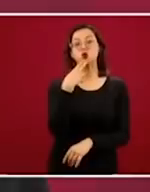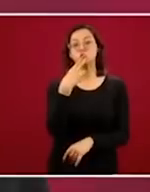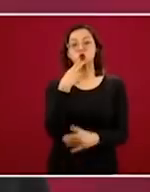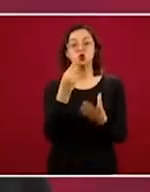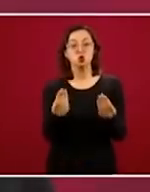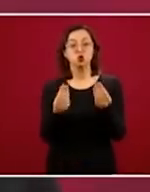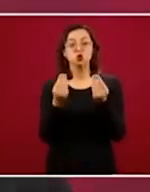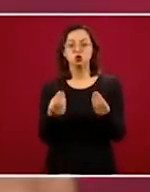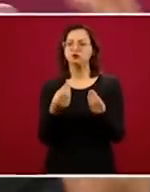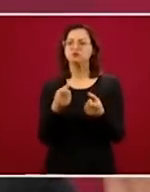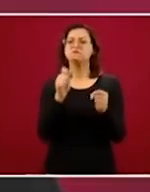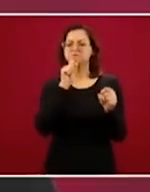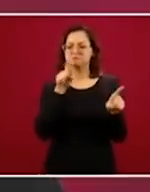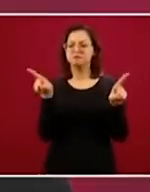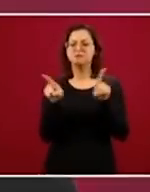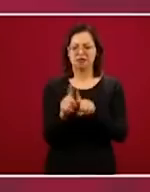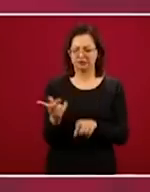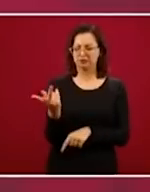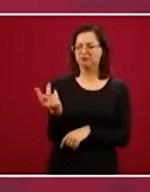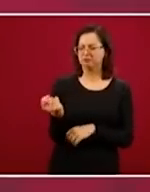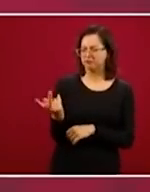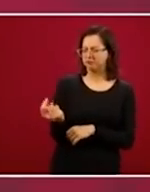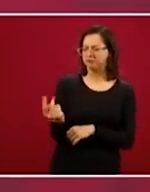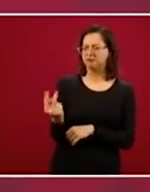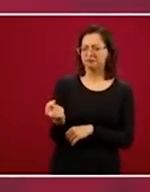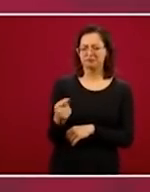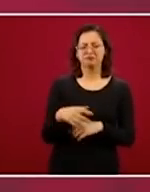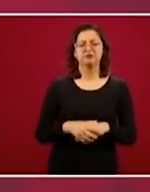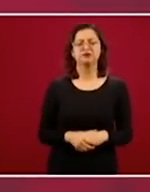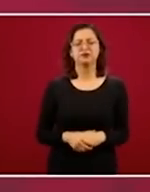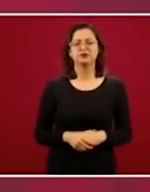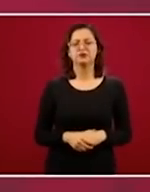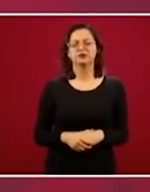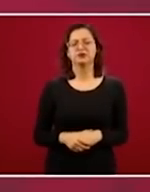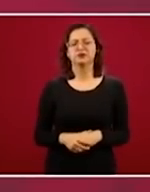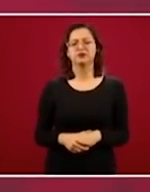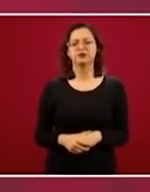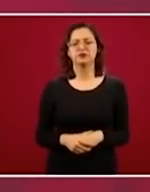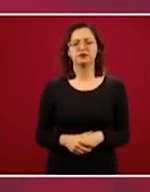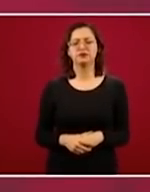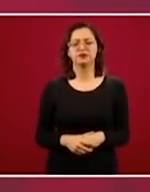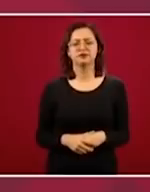la televisión de este